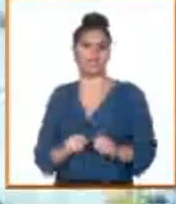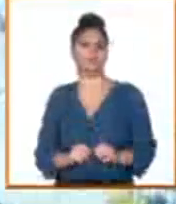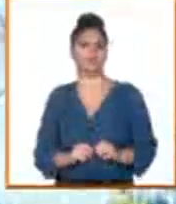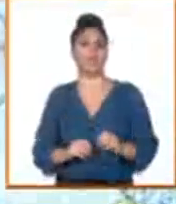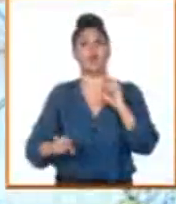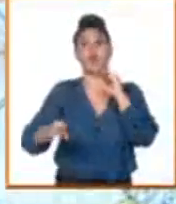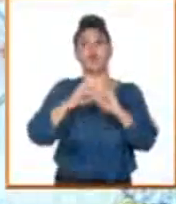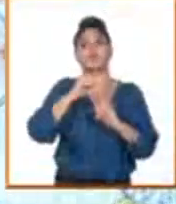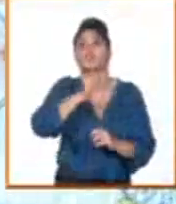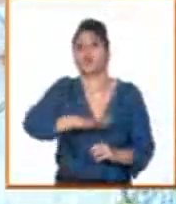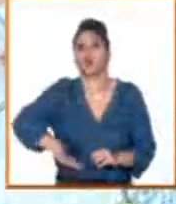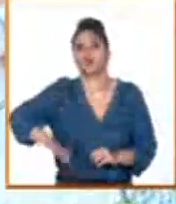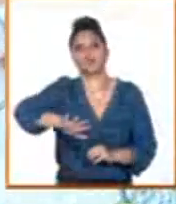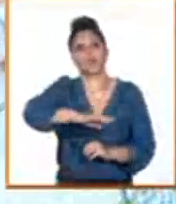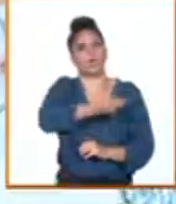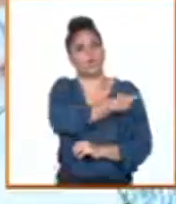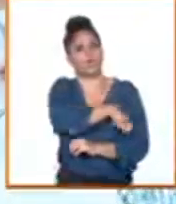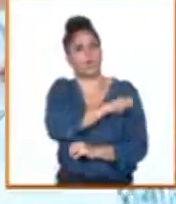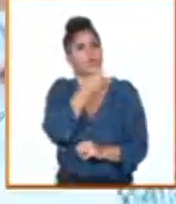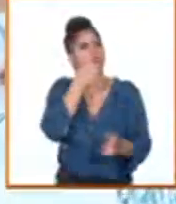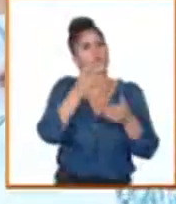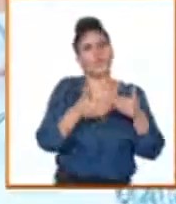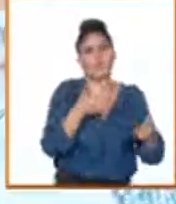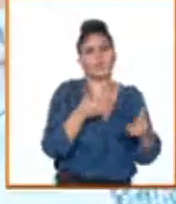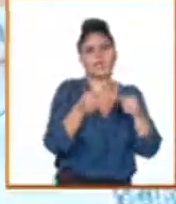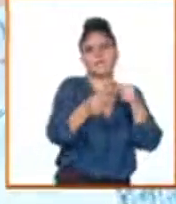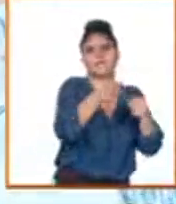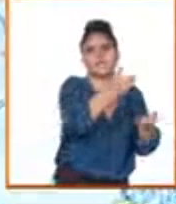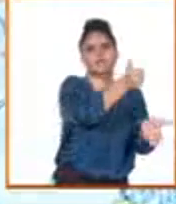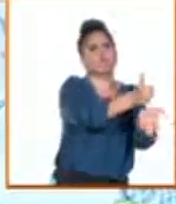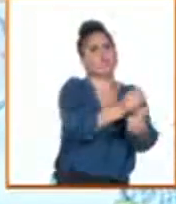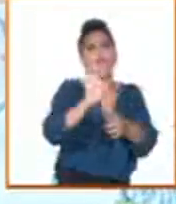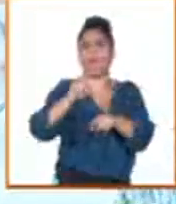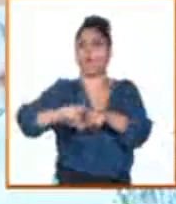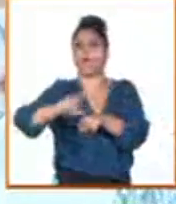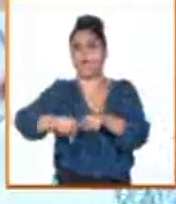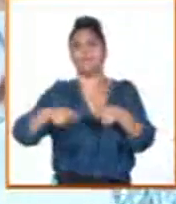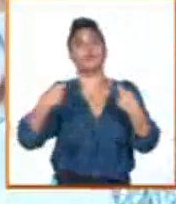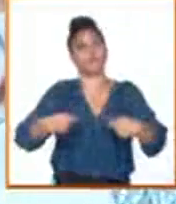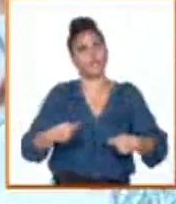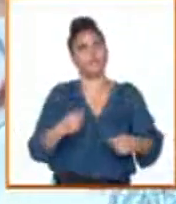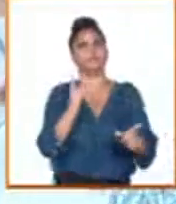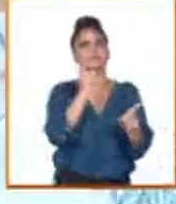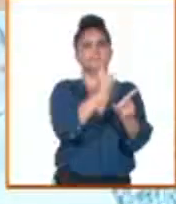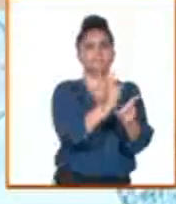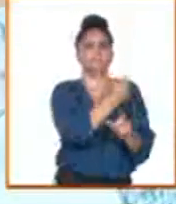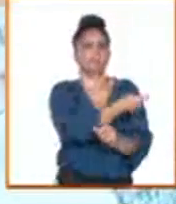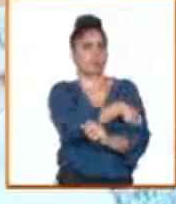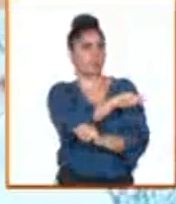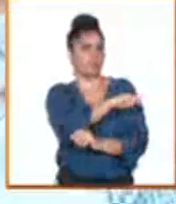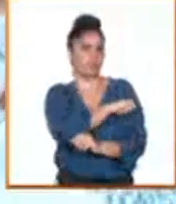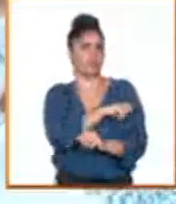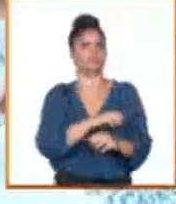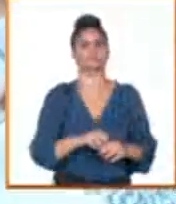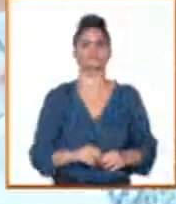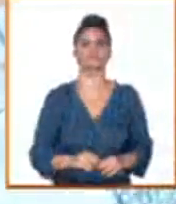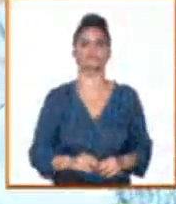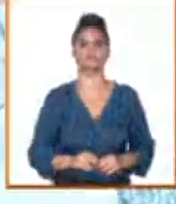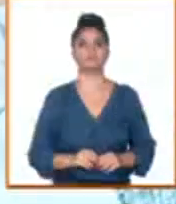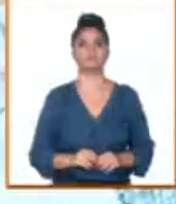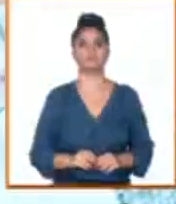social. Con lo cual, estamos ante un proyecto que no deslinda, que no